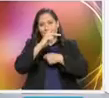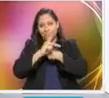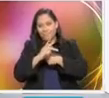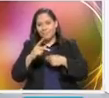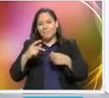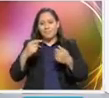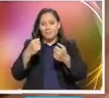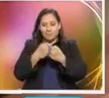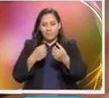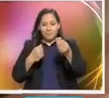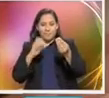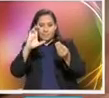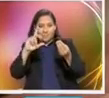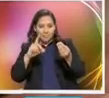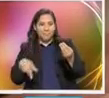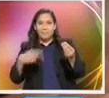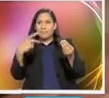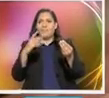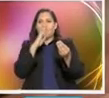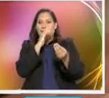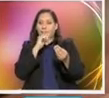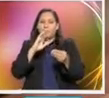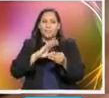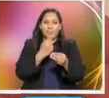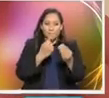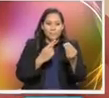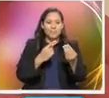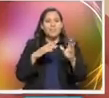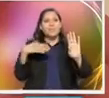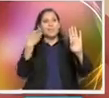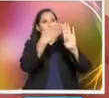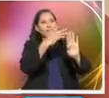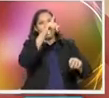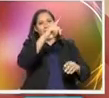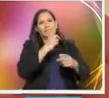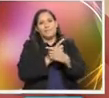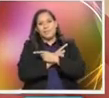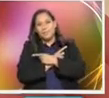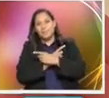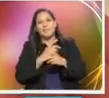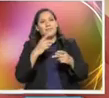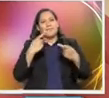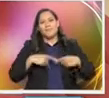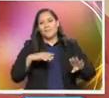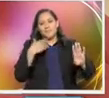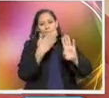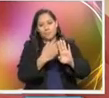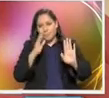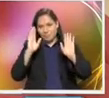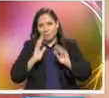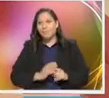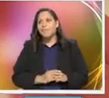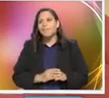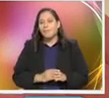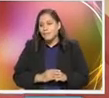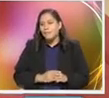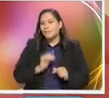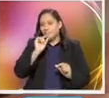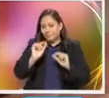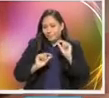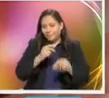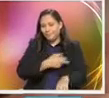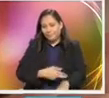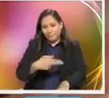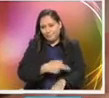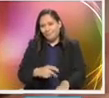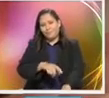que ese disco no lo voy a vender porque atenta contra los valores de mi sociedad. Es decir, era un proceso largo. Era un proceso largo,